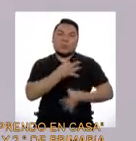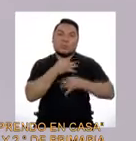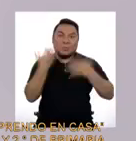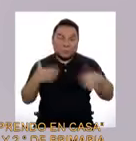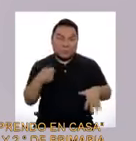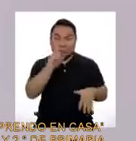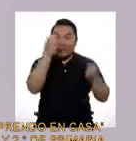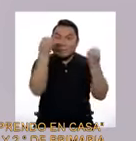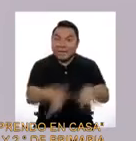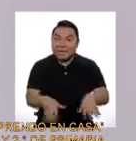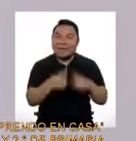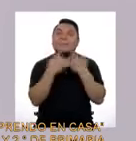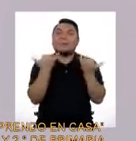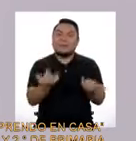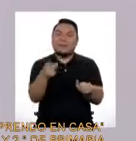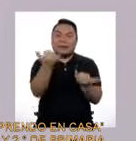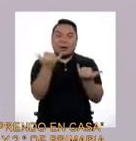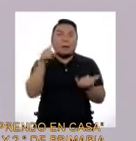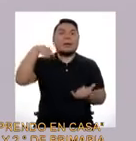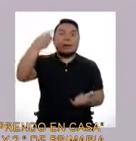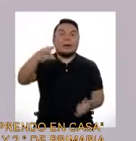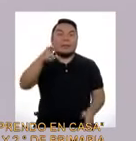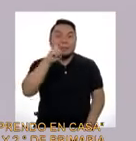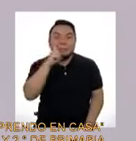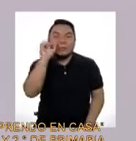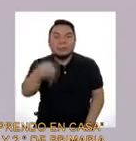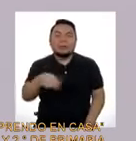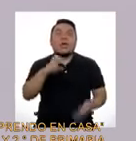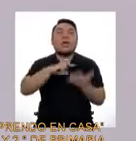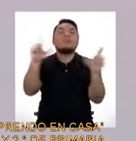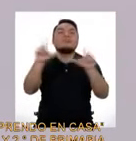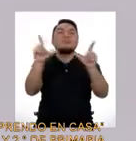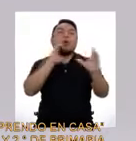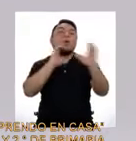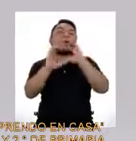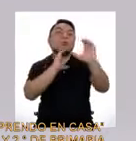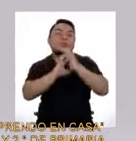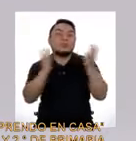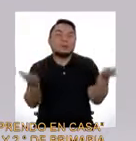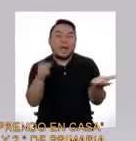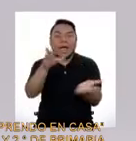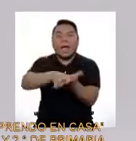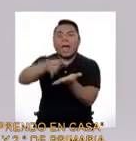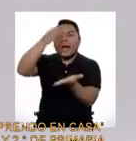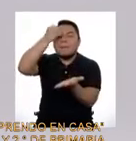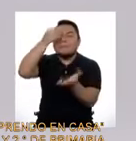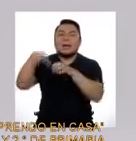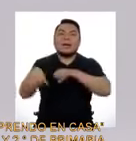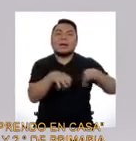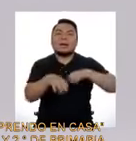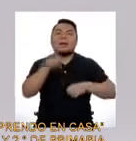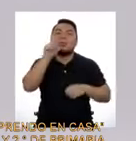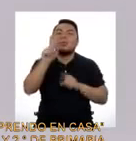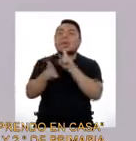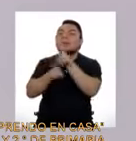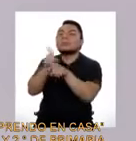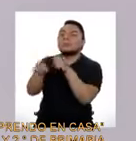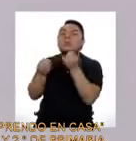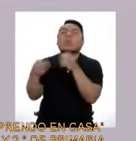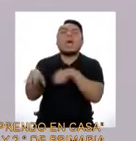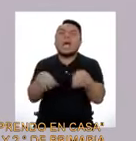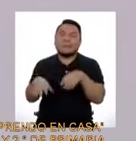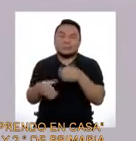pero mientras tanto nos vemos el día miércoles en nuestro programa de comunicación, donde aprenderemos a realizar una entrevista.